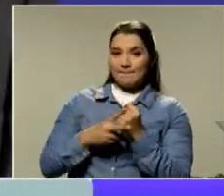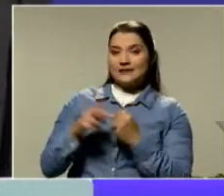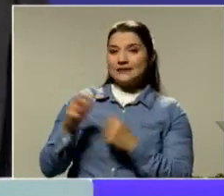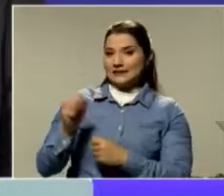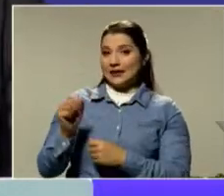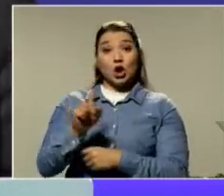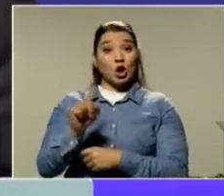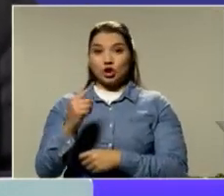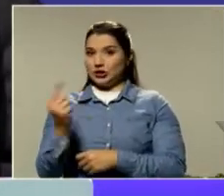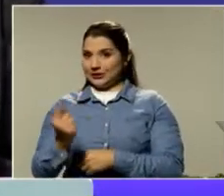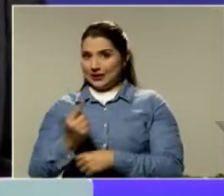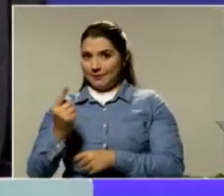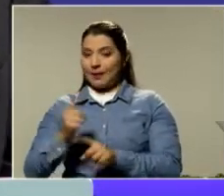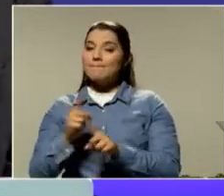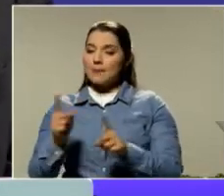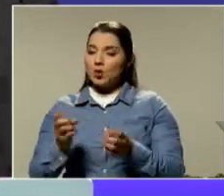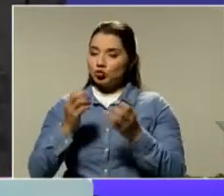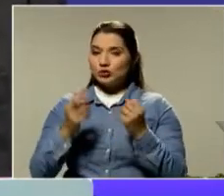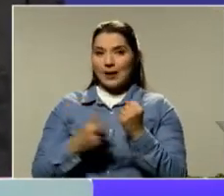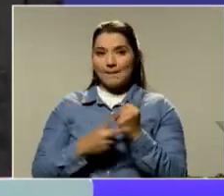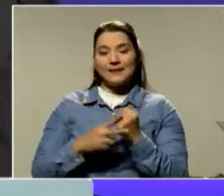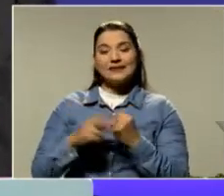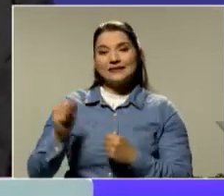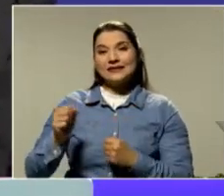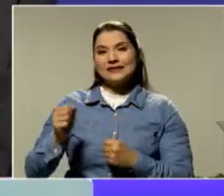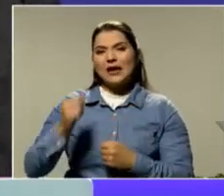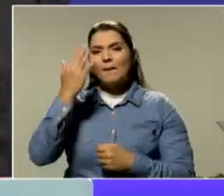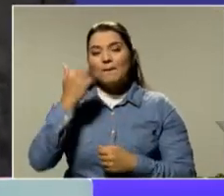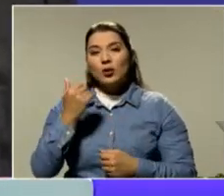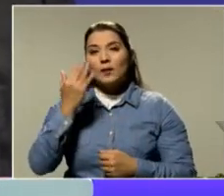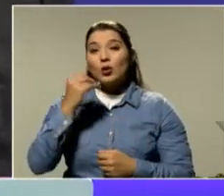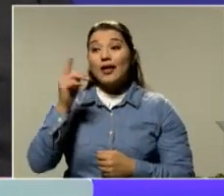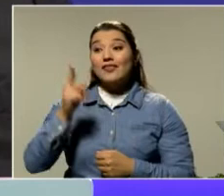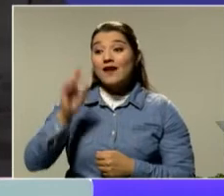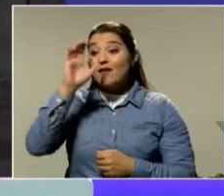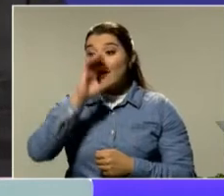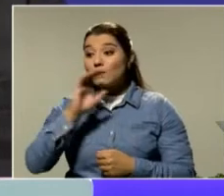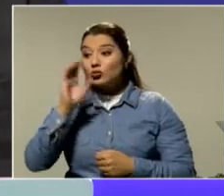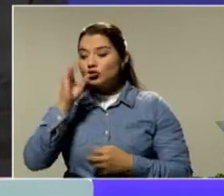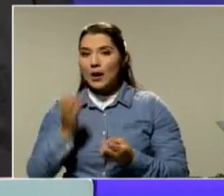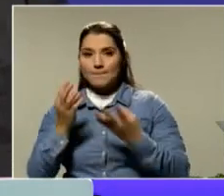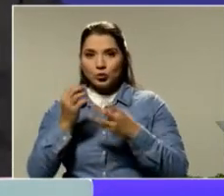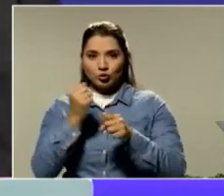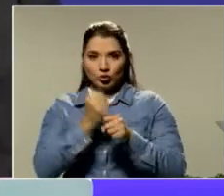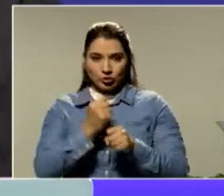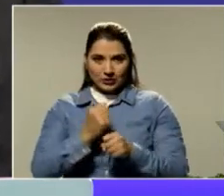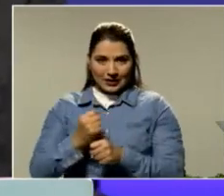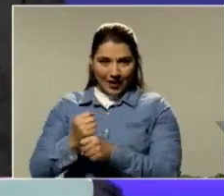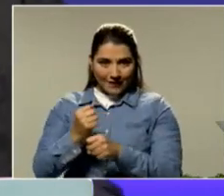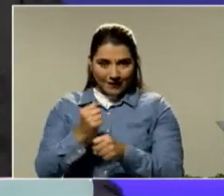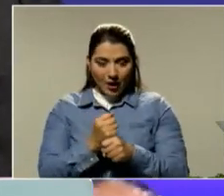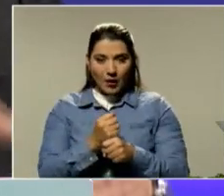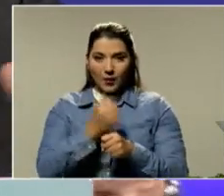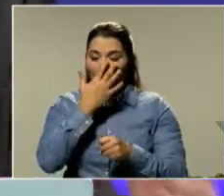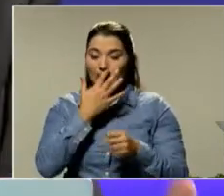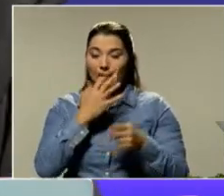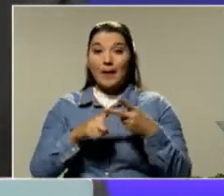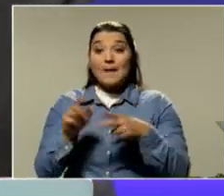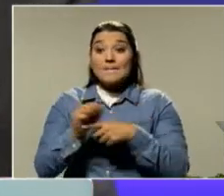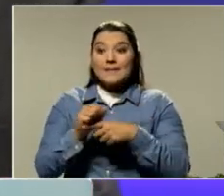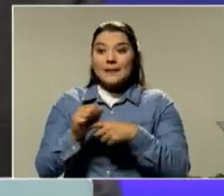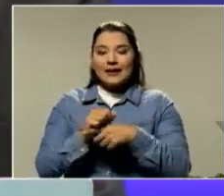pero en muchos casos sí, porque hay que buscar justamente muchos trabajos, prácticas agronómicas que permitan